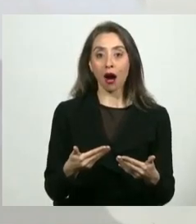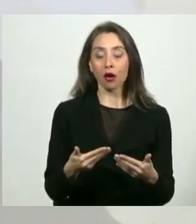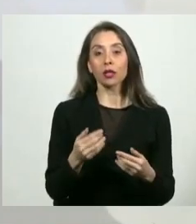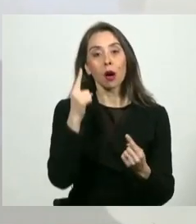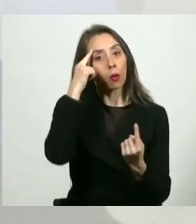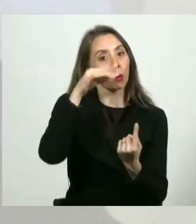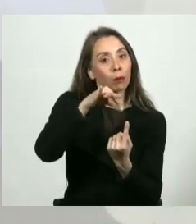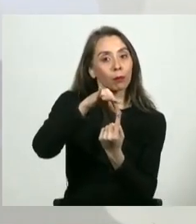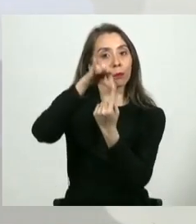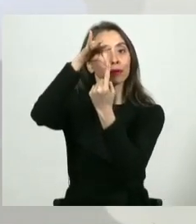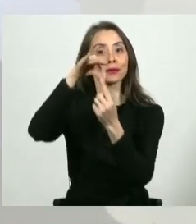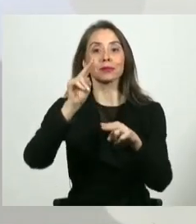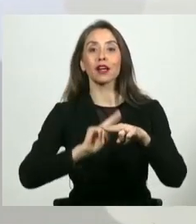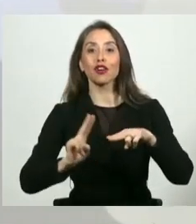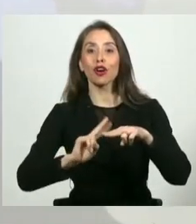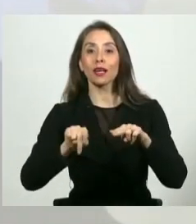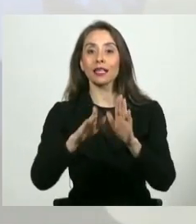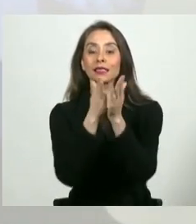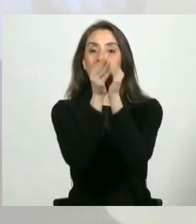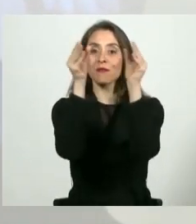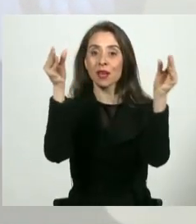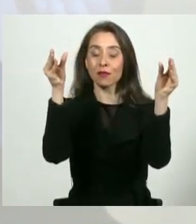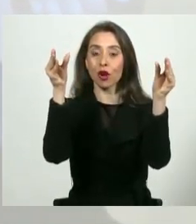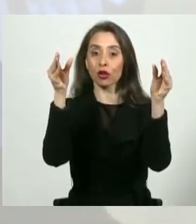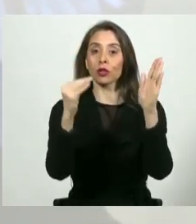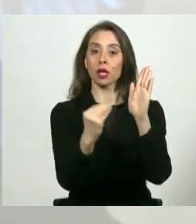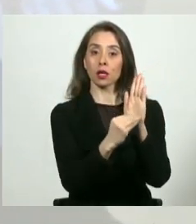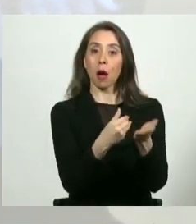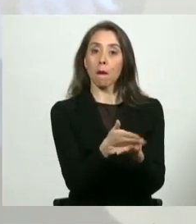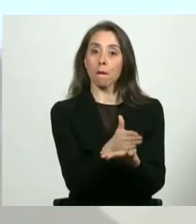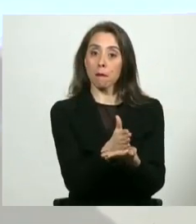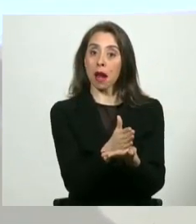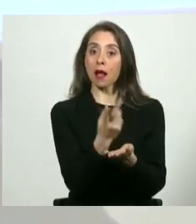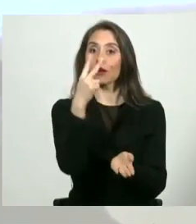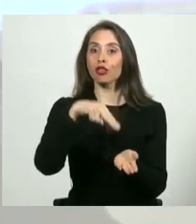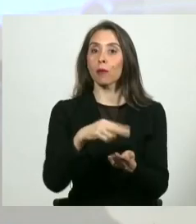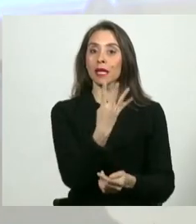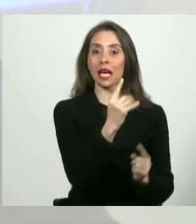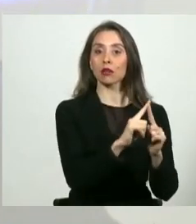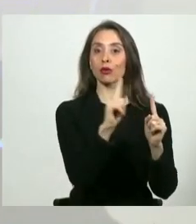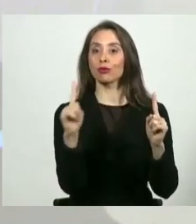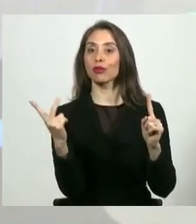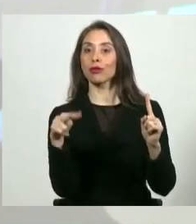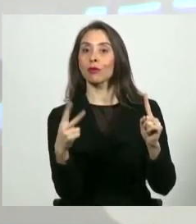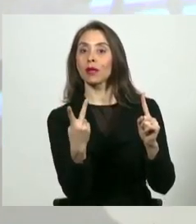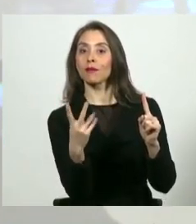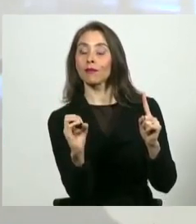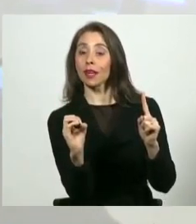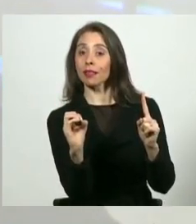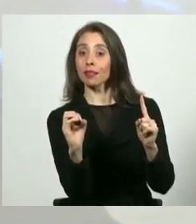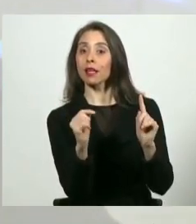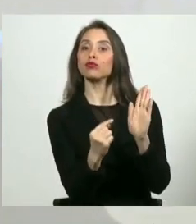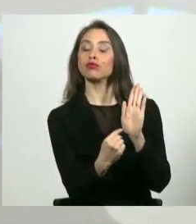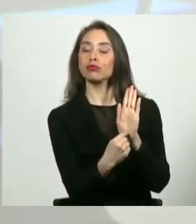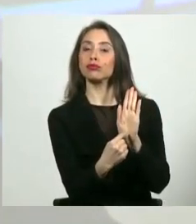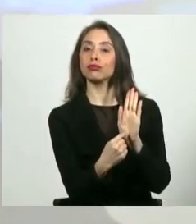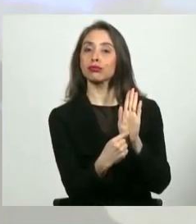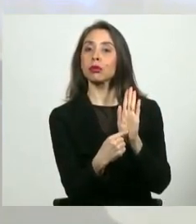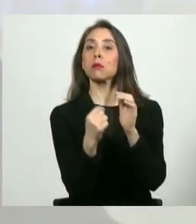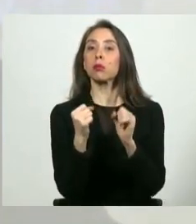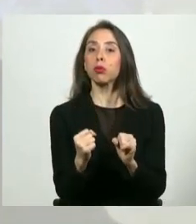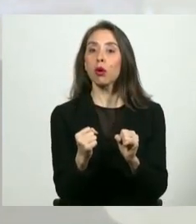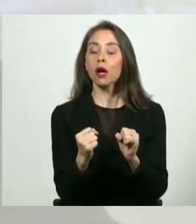ejes centrales del quehacer de la biblioteca, declarado en su Plan Estratégico 2014-2020, es precisamente el